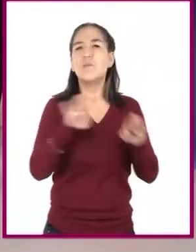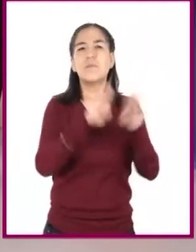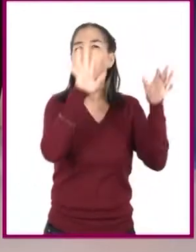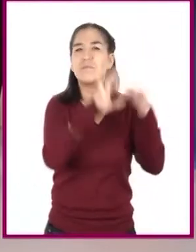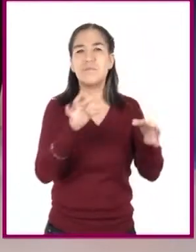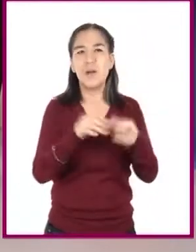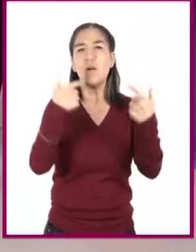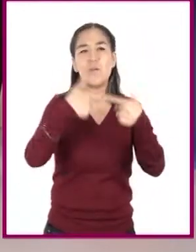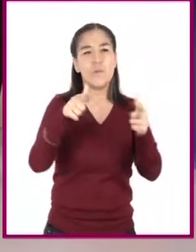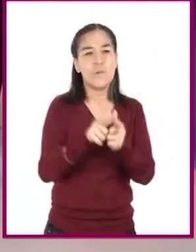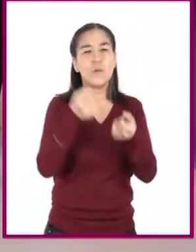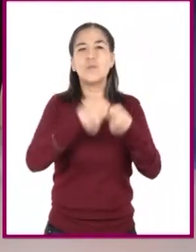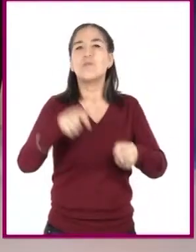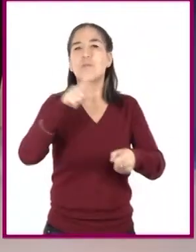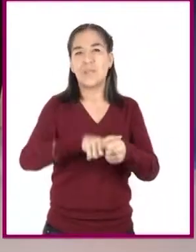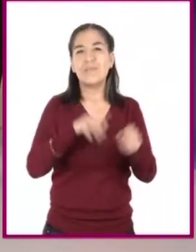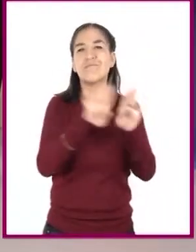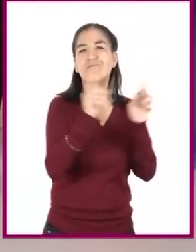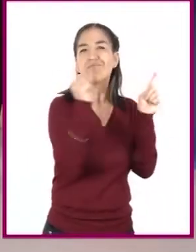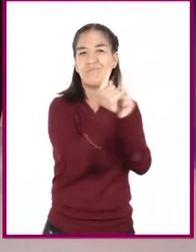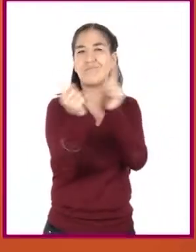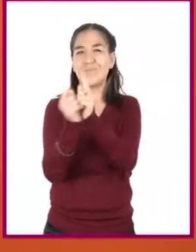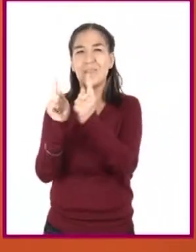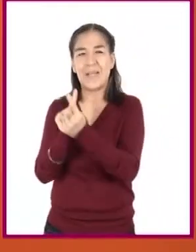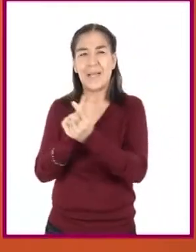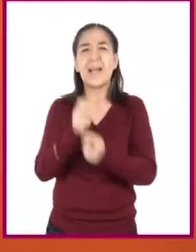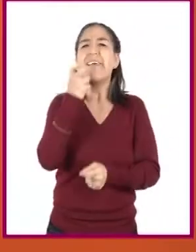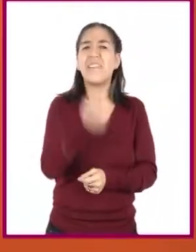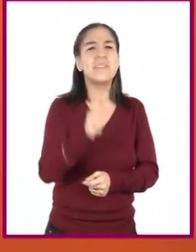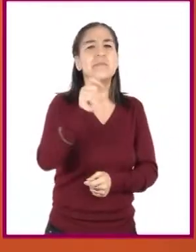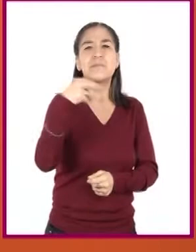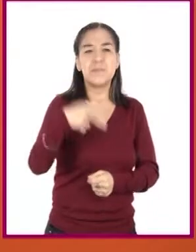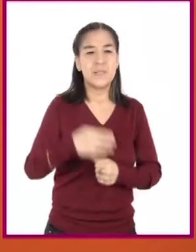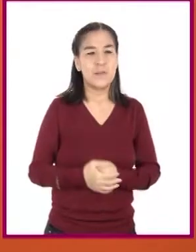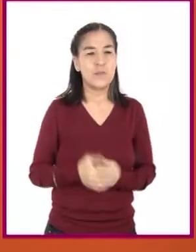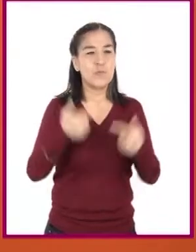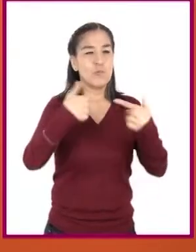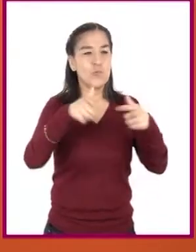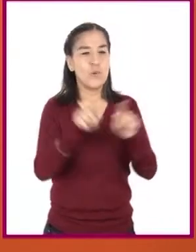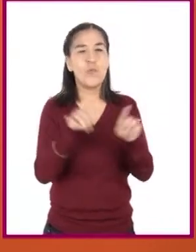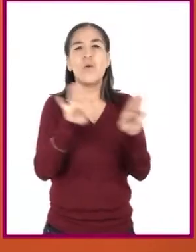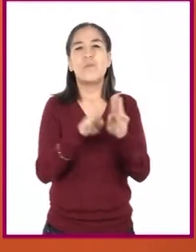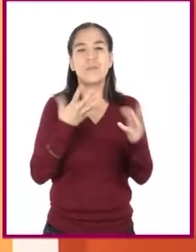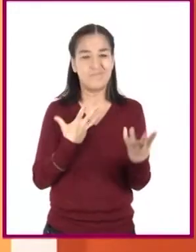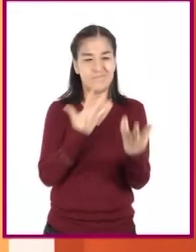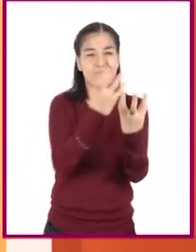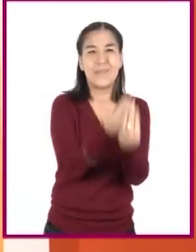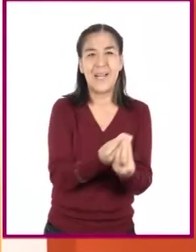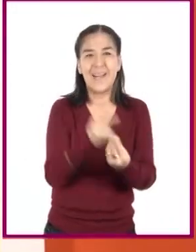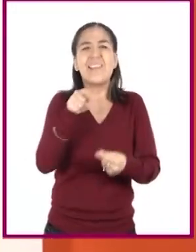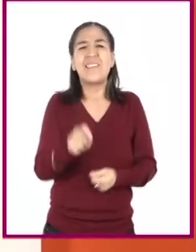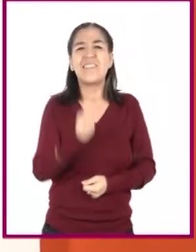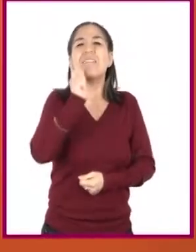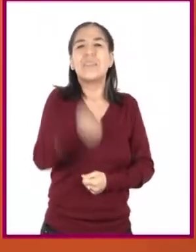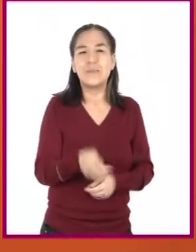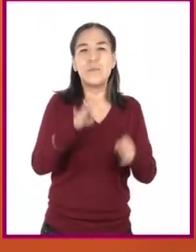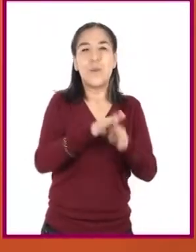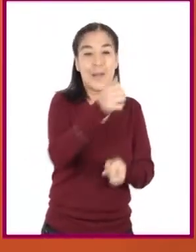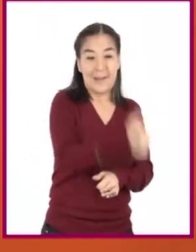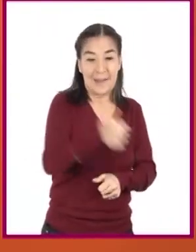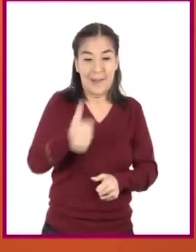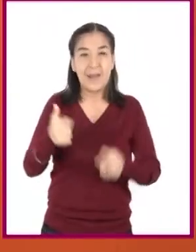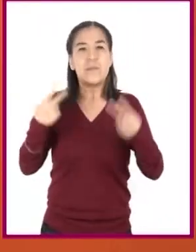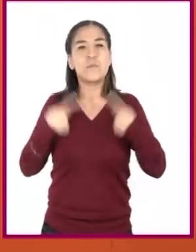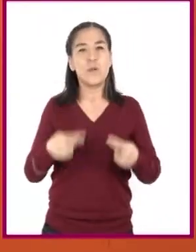varios grupos sociales a la vez. A estos se le llaman grupos de pertenencia y son aquellos en los que cada persona